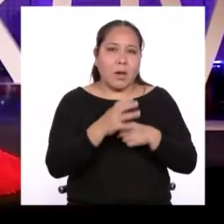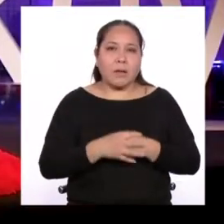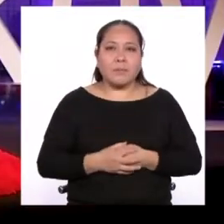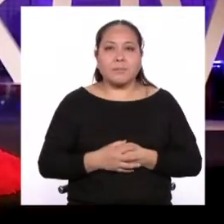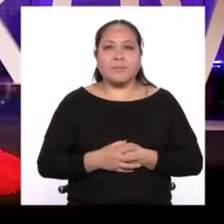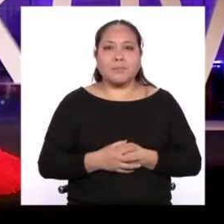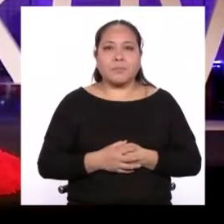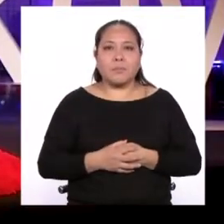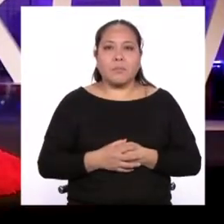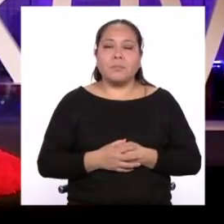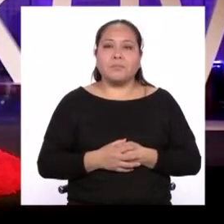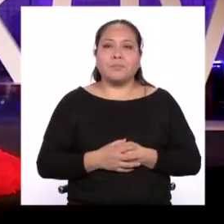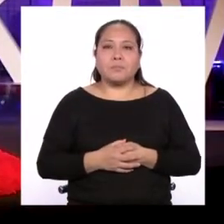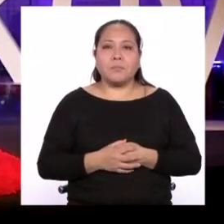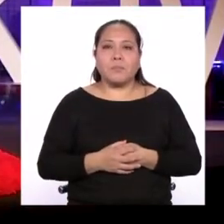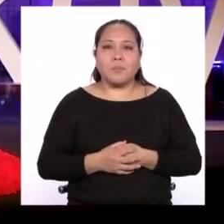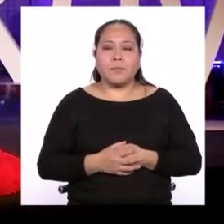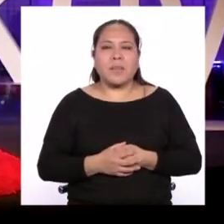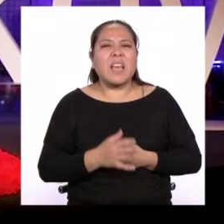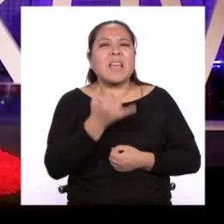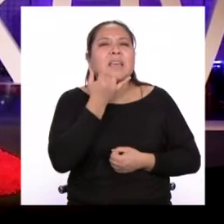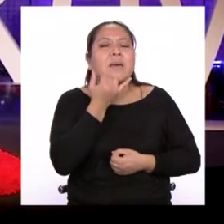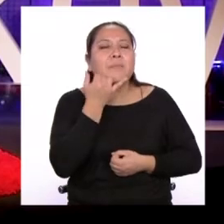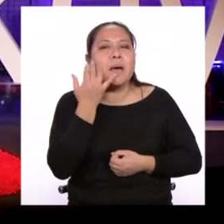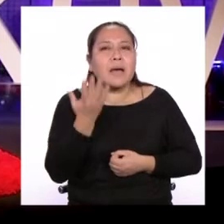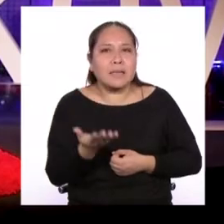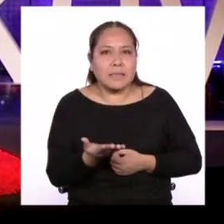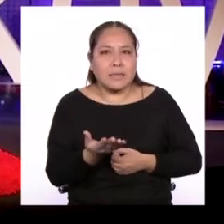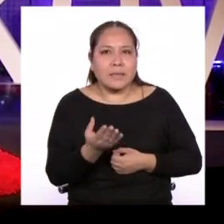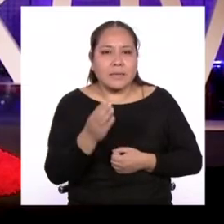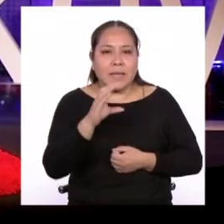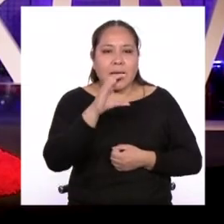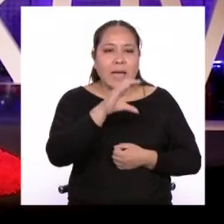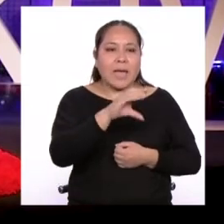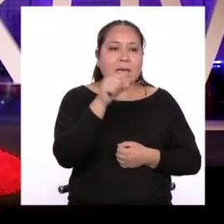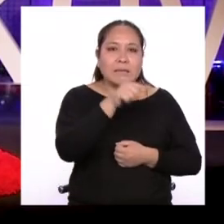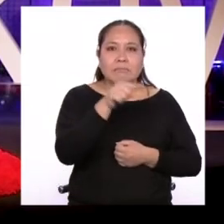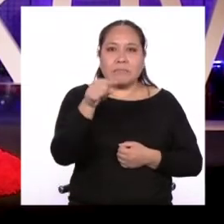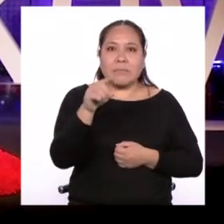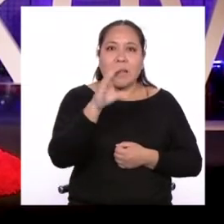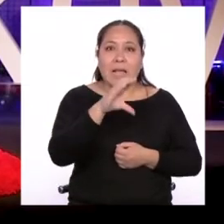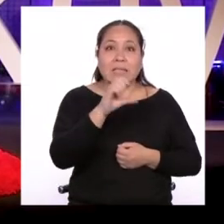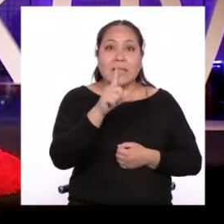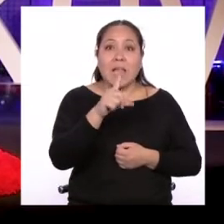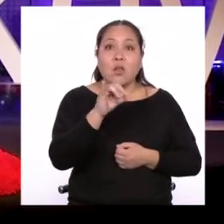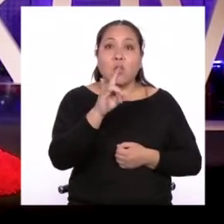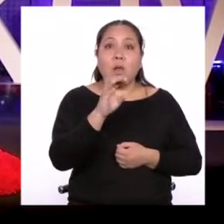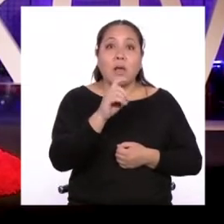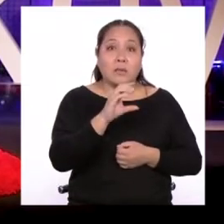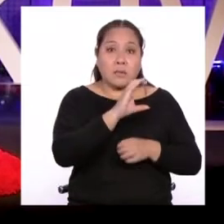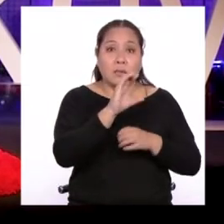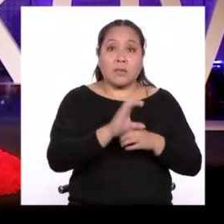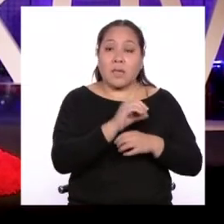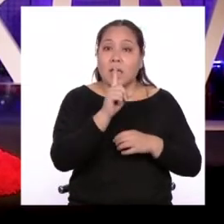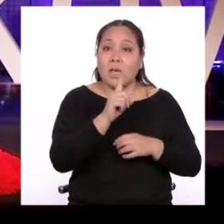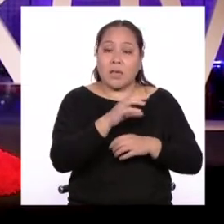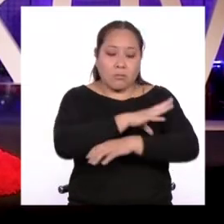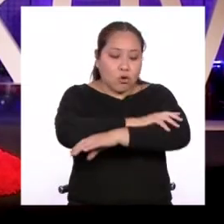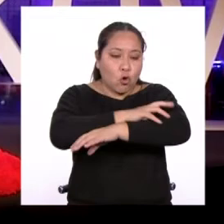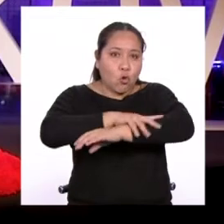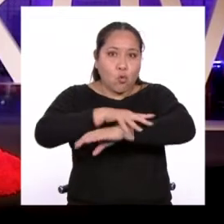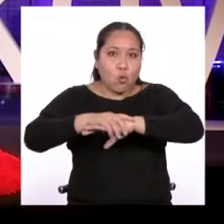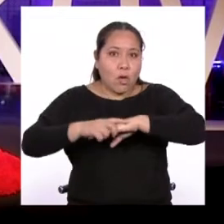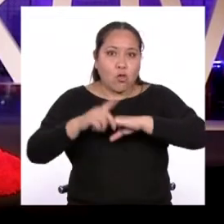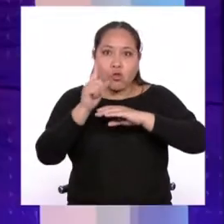¿Y cuáles son los efectos de que las células y tejidos dejen de funcionar o no tengan el